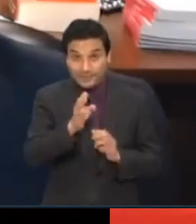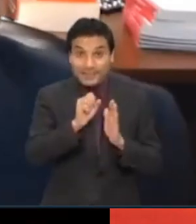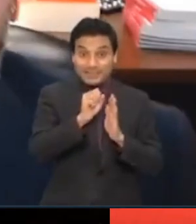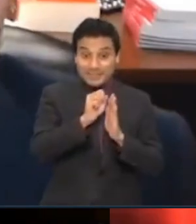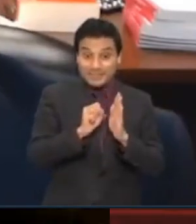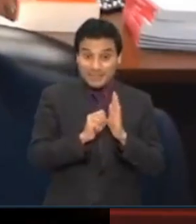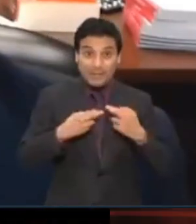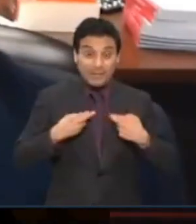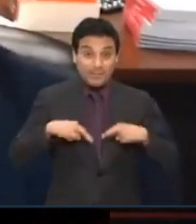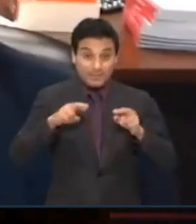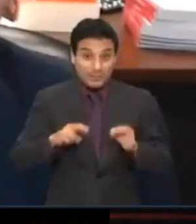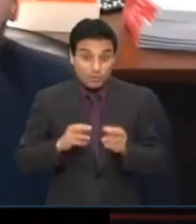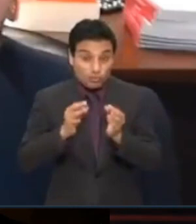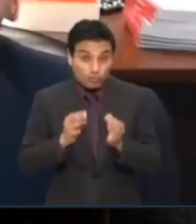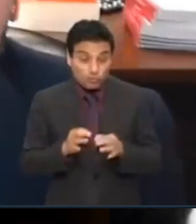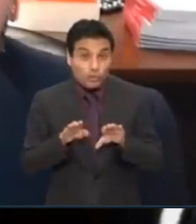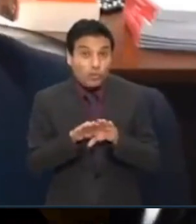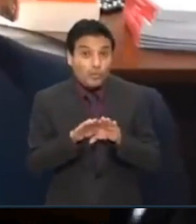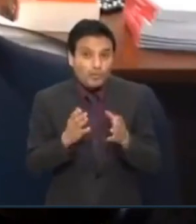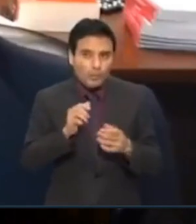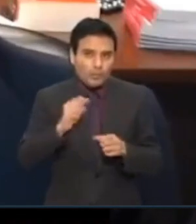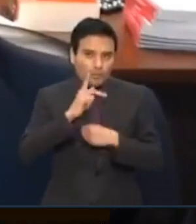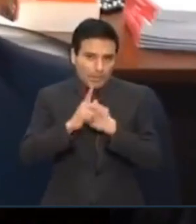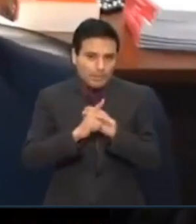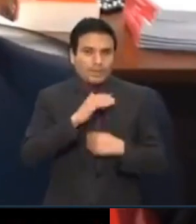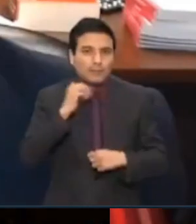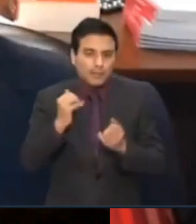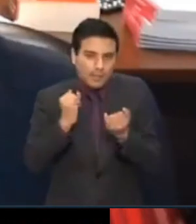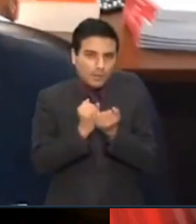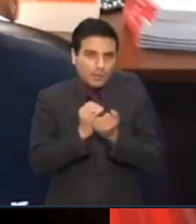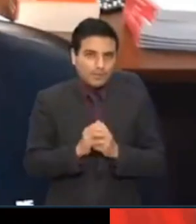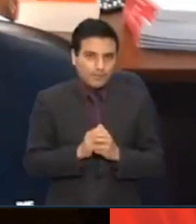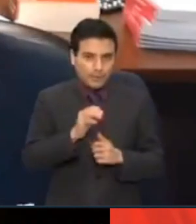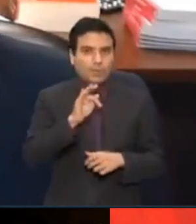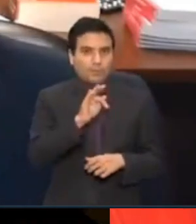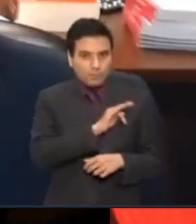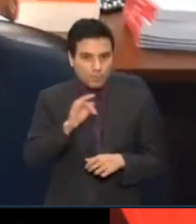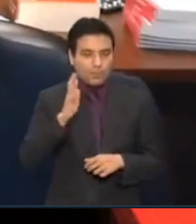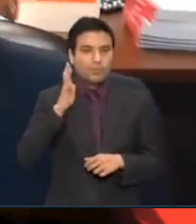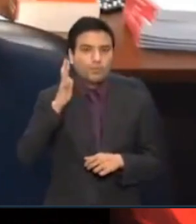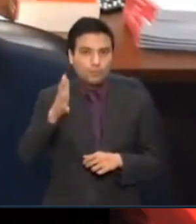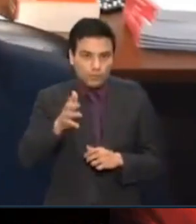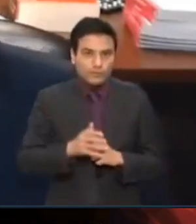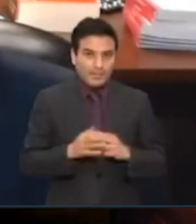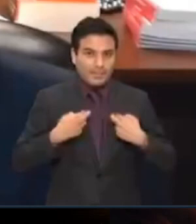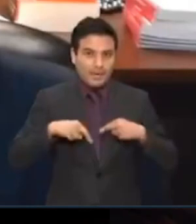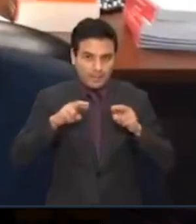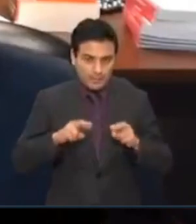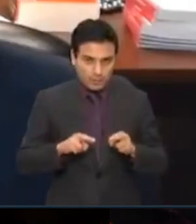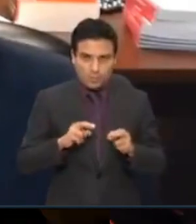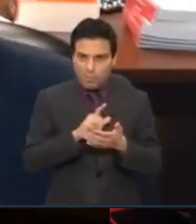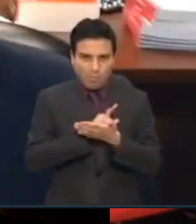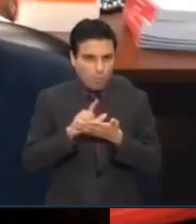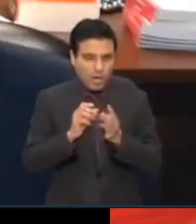representación ideal sería, como pasa en países como Alemania, en apostar por alcanzar una proporcionalidad pura en la integración de nuestros